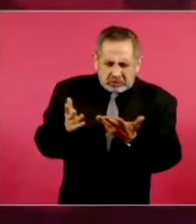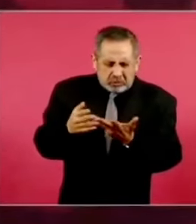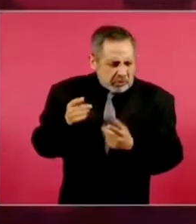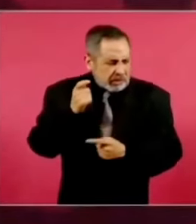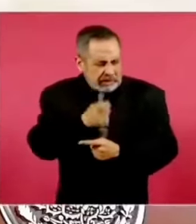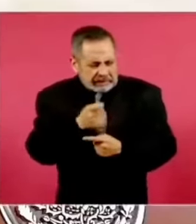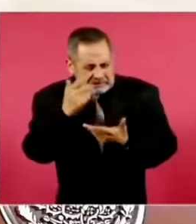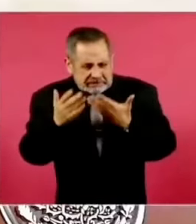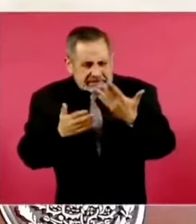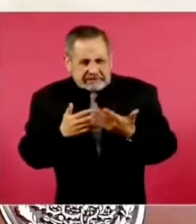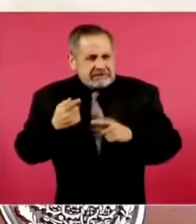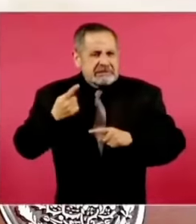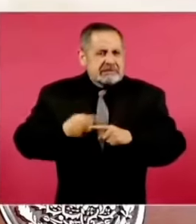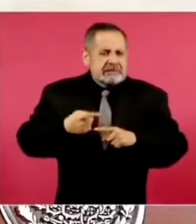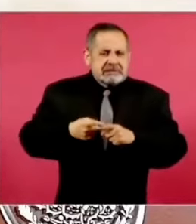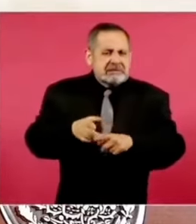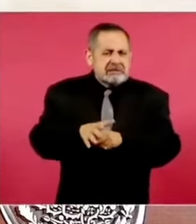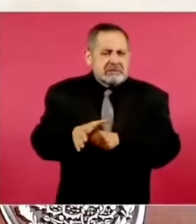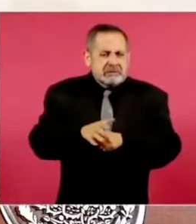¿Cuál fue